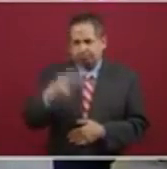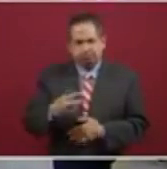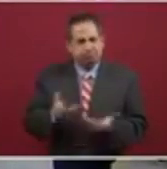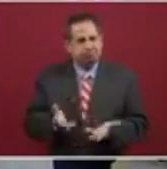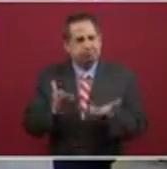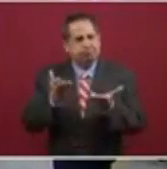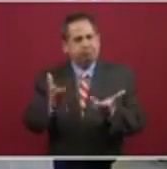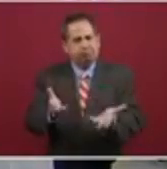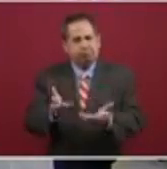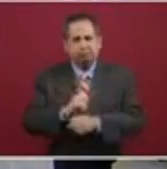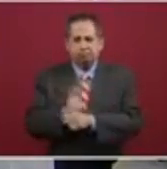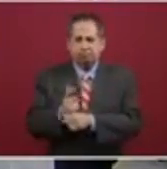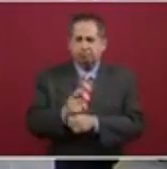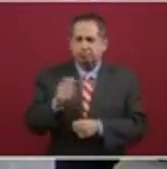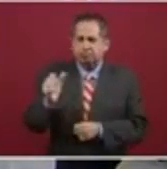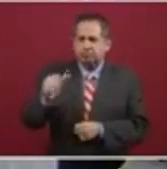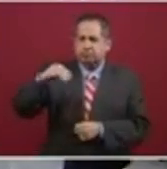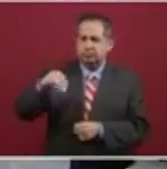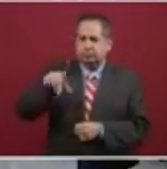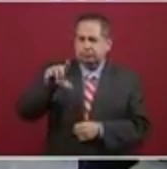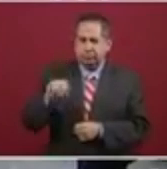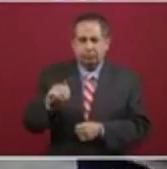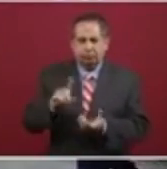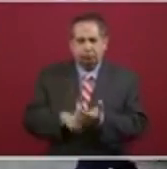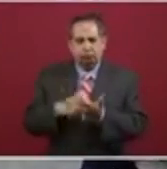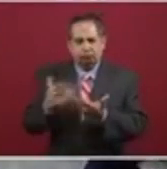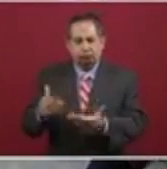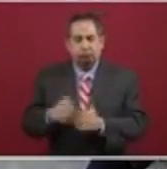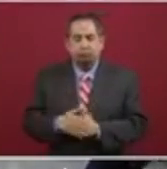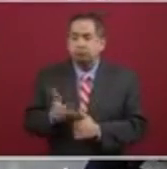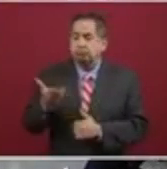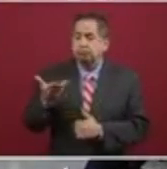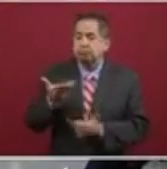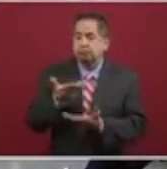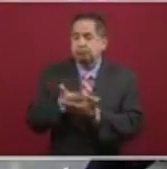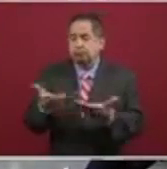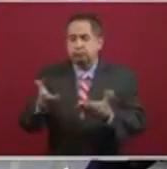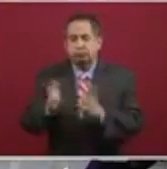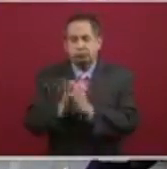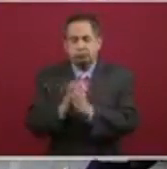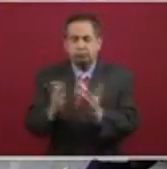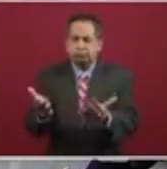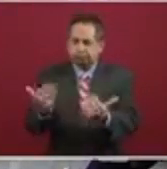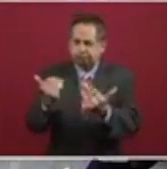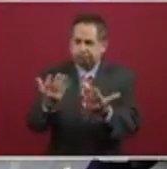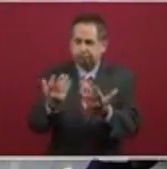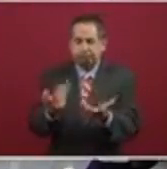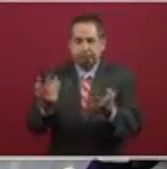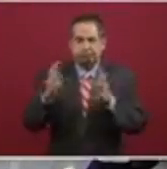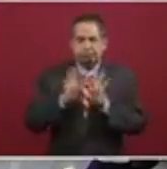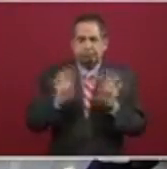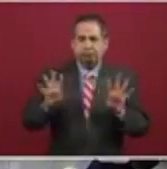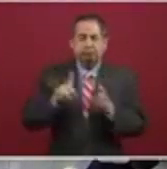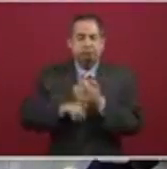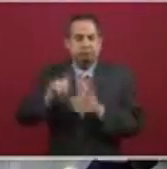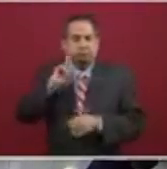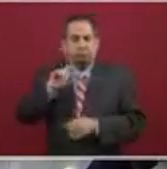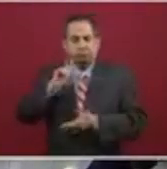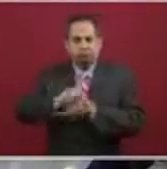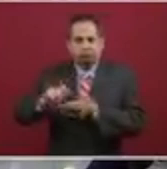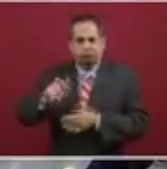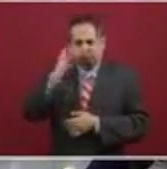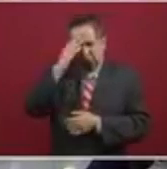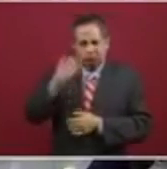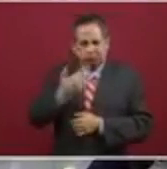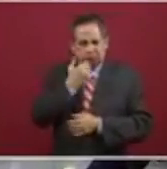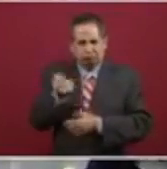Mexicanos, licenciado Andrés Manuel López Obrador. Pedimos lo acompañen en el estrado la escritora escritora